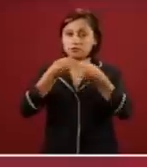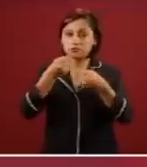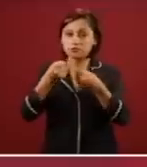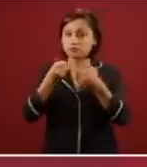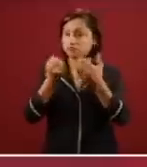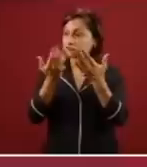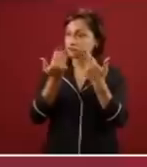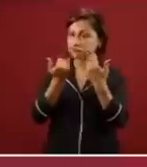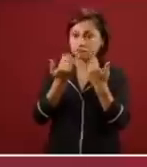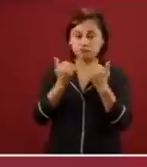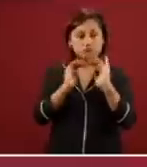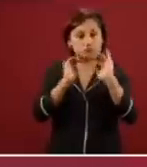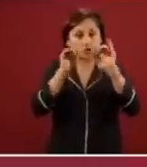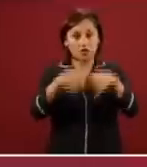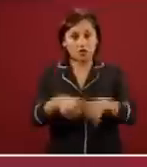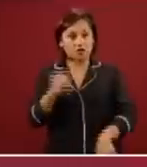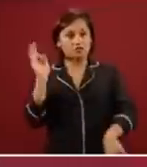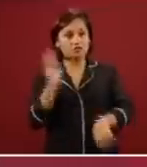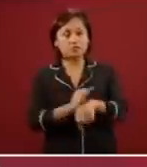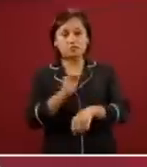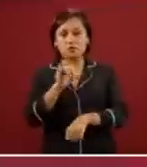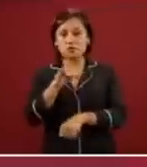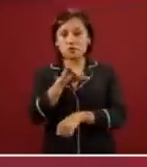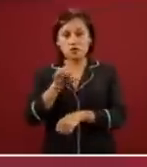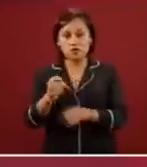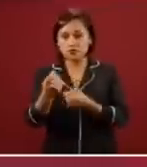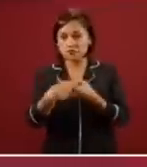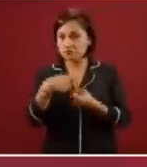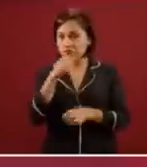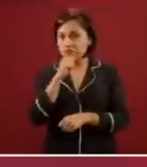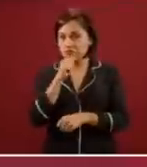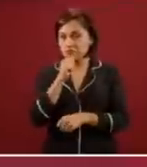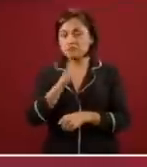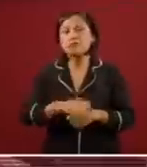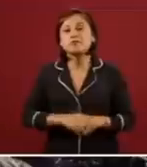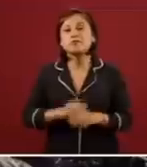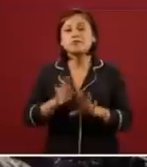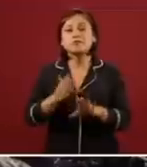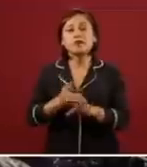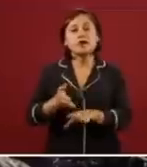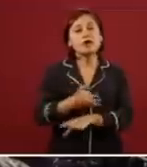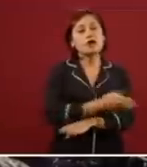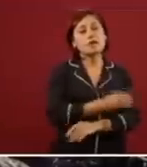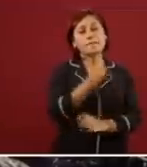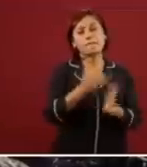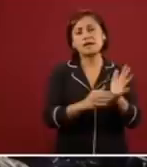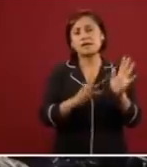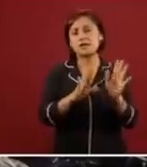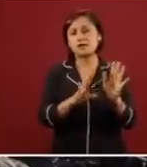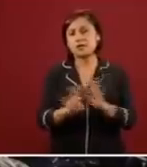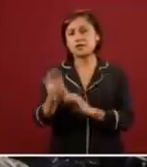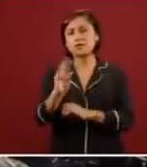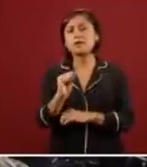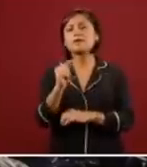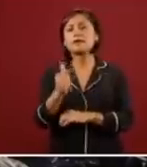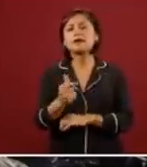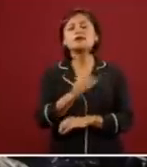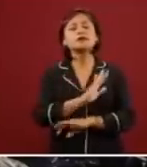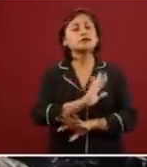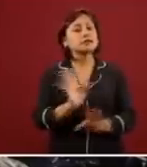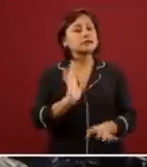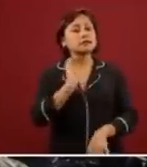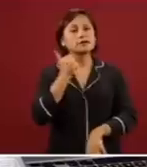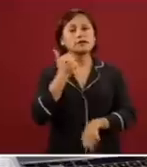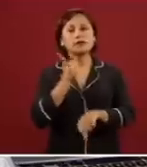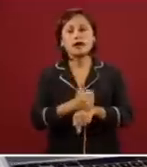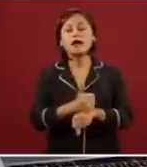ningún esquema de seguridad social. Desde hace varios años, en 97, se establecieron modalidades para